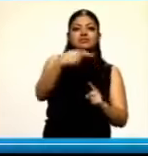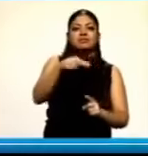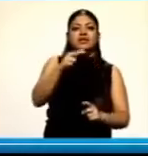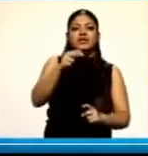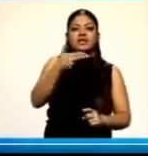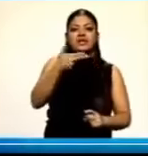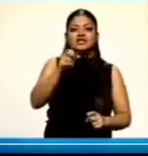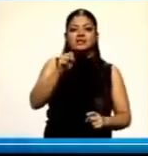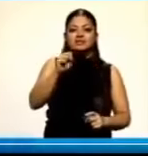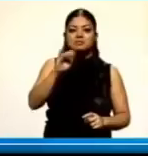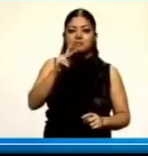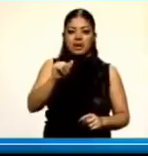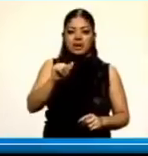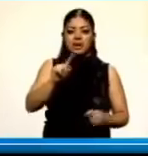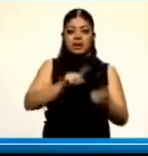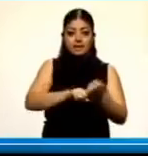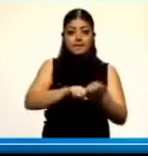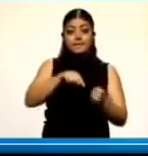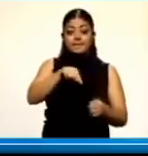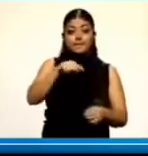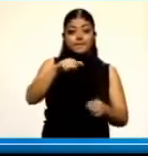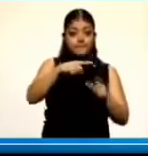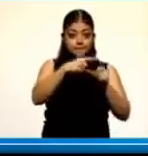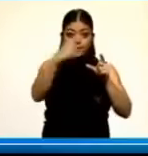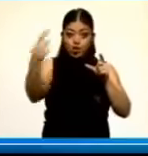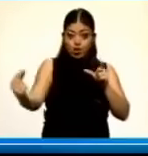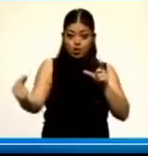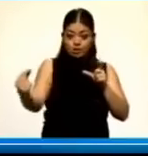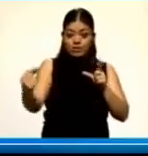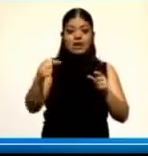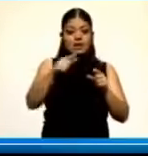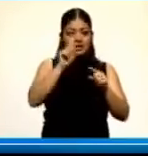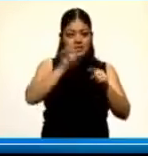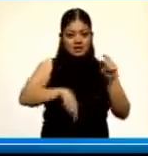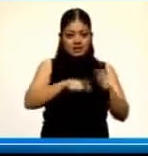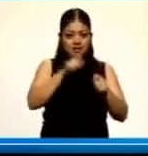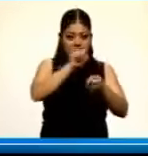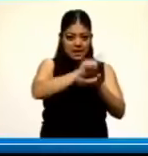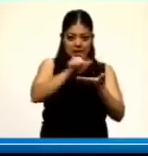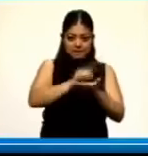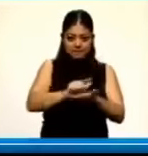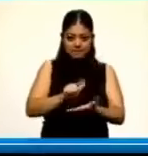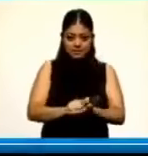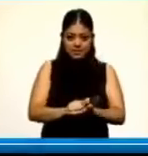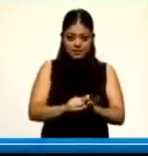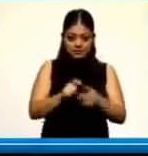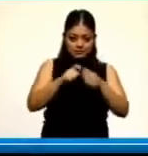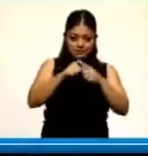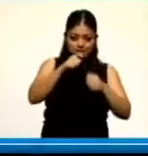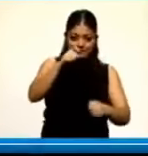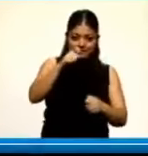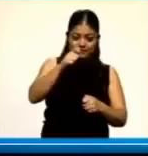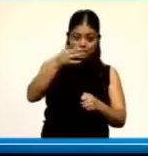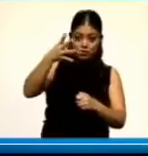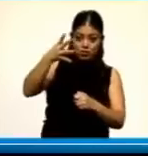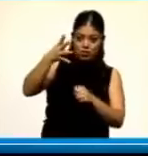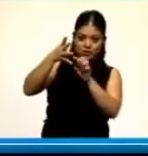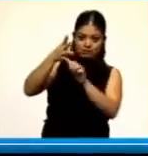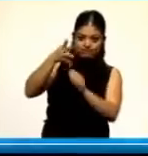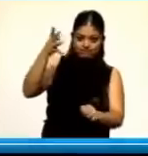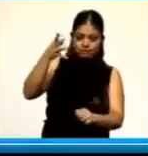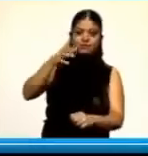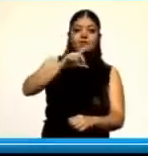ishribihpa. Le quitamos una pluma al guajolote y le limpiamos una cuarta parte. Después, tomamos un olote